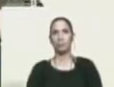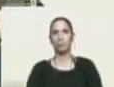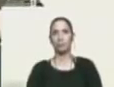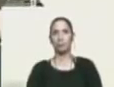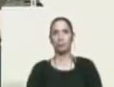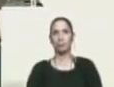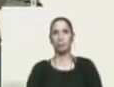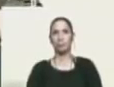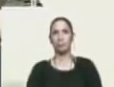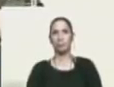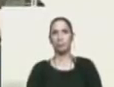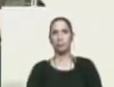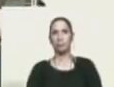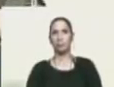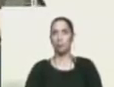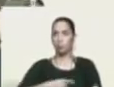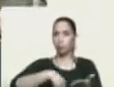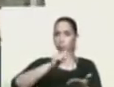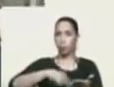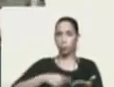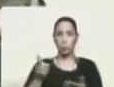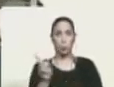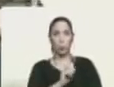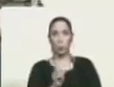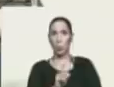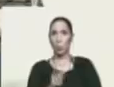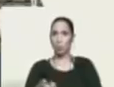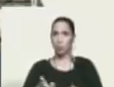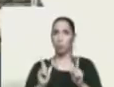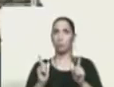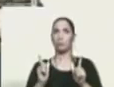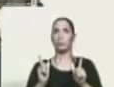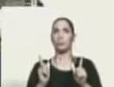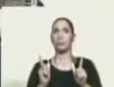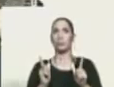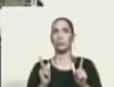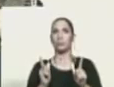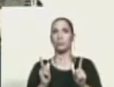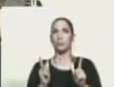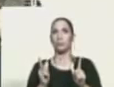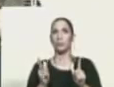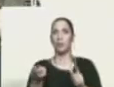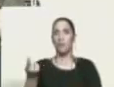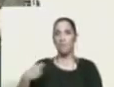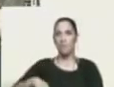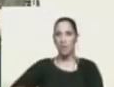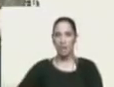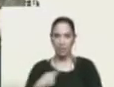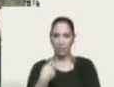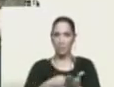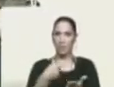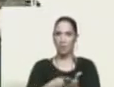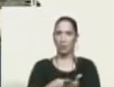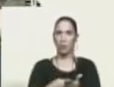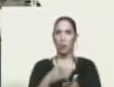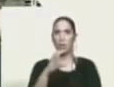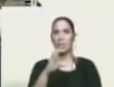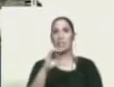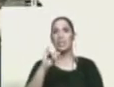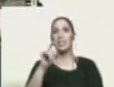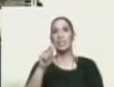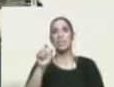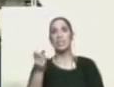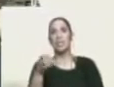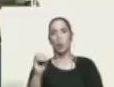Viena, el contrato no autorizado de refinanciamiento de Citgo, la alteración